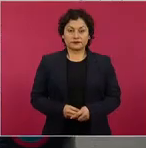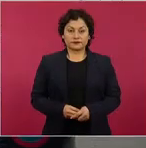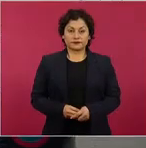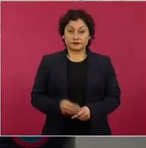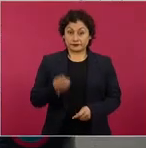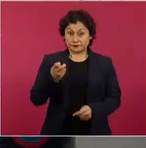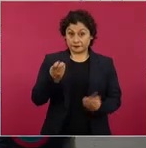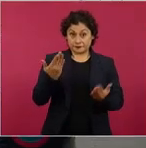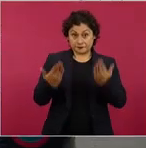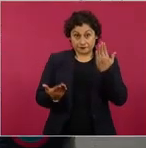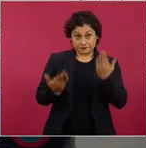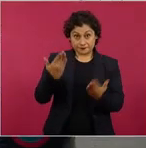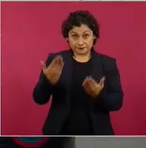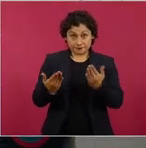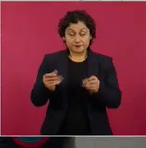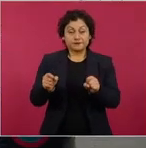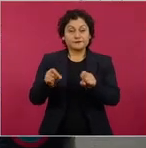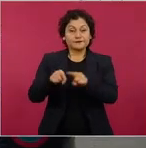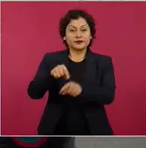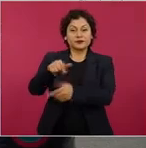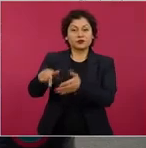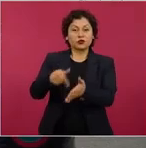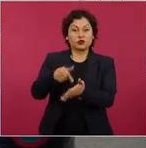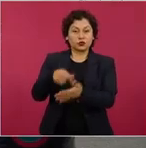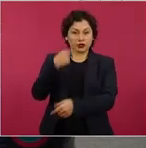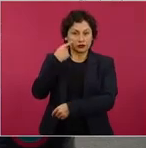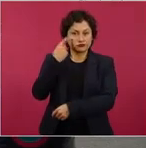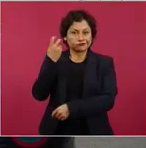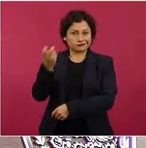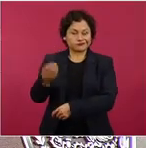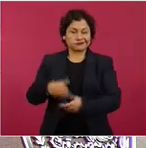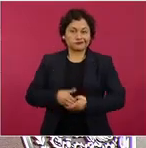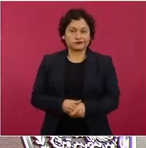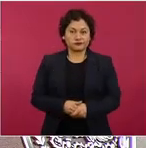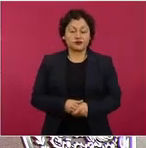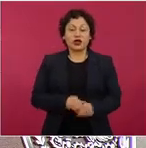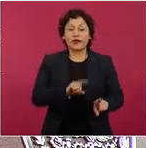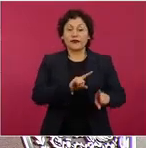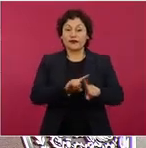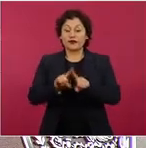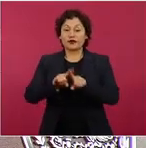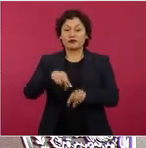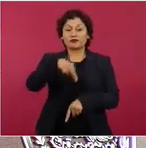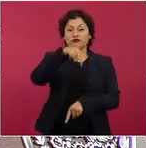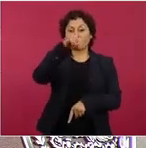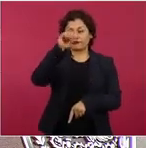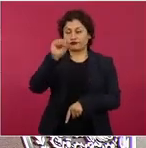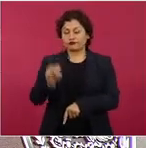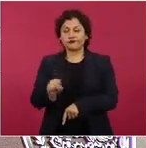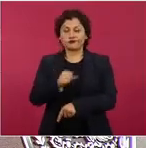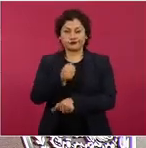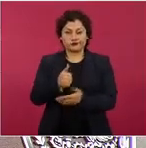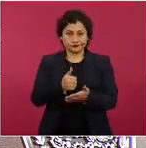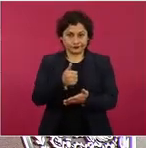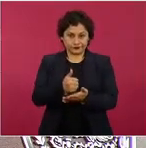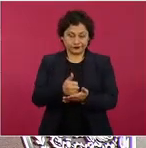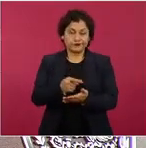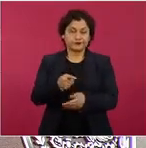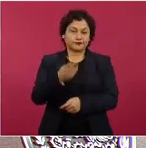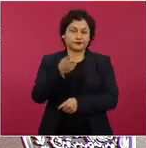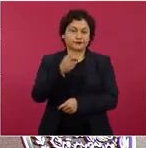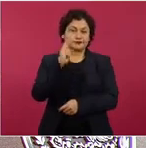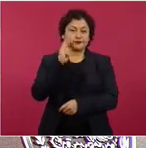la misma plaza, lo tiene en 896 pesos con 90